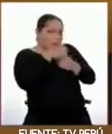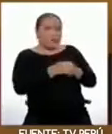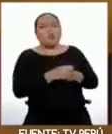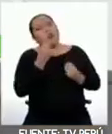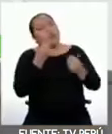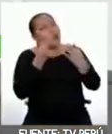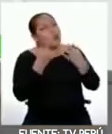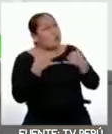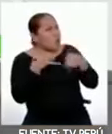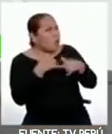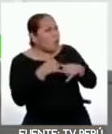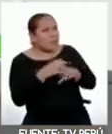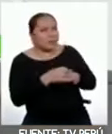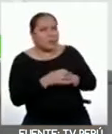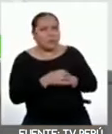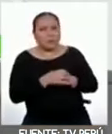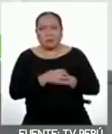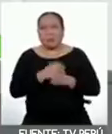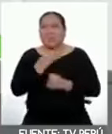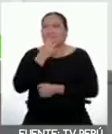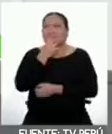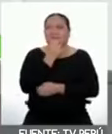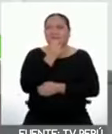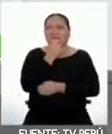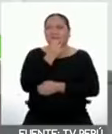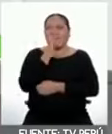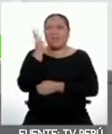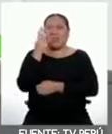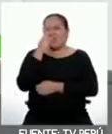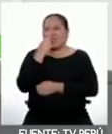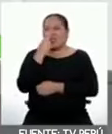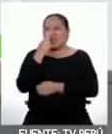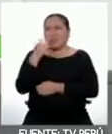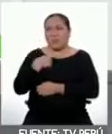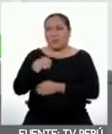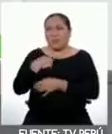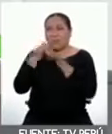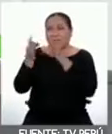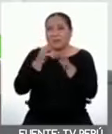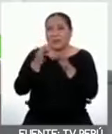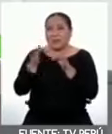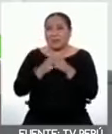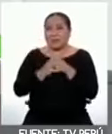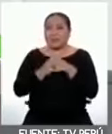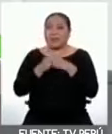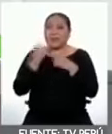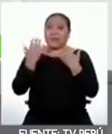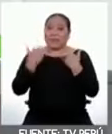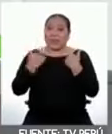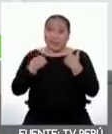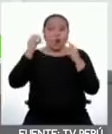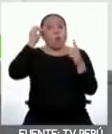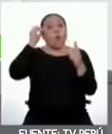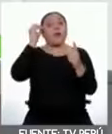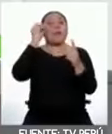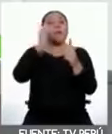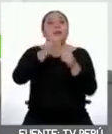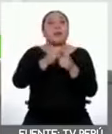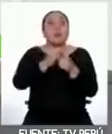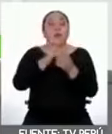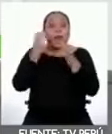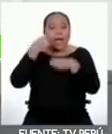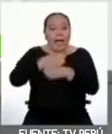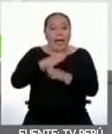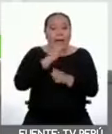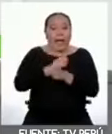con tu sombra? Parece que no hay manera de que esto no suene extraño, pero le explico. Tenemos el reto de crear un guión